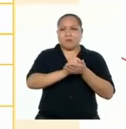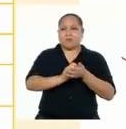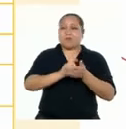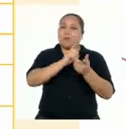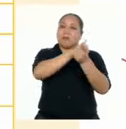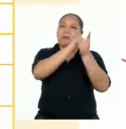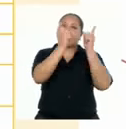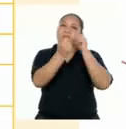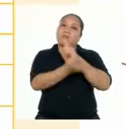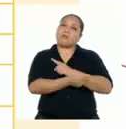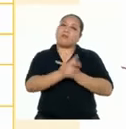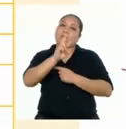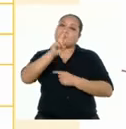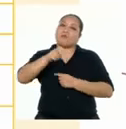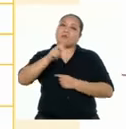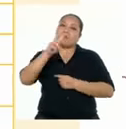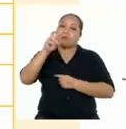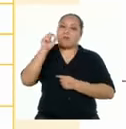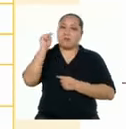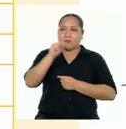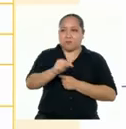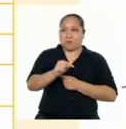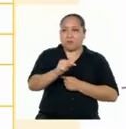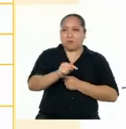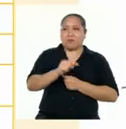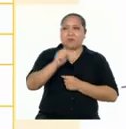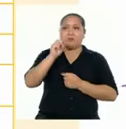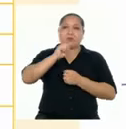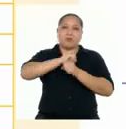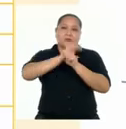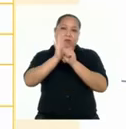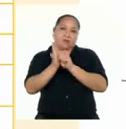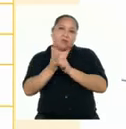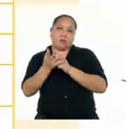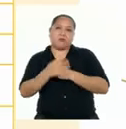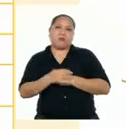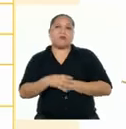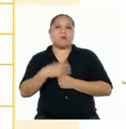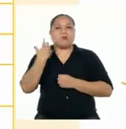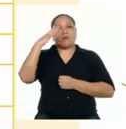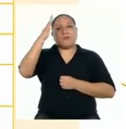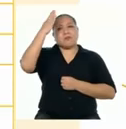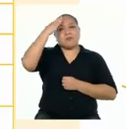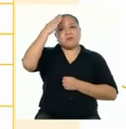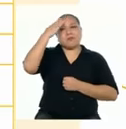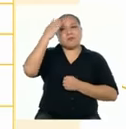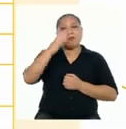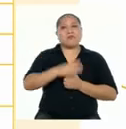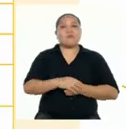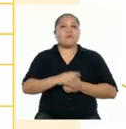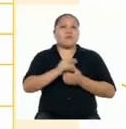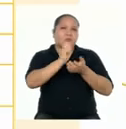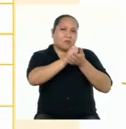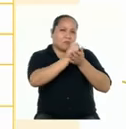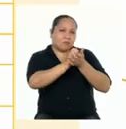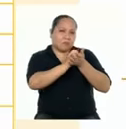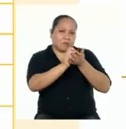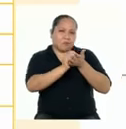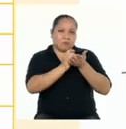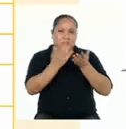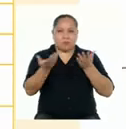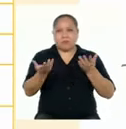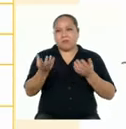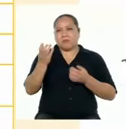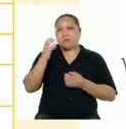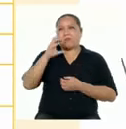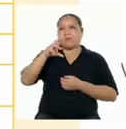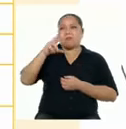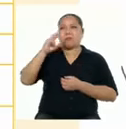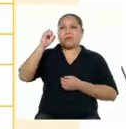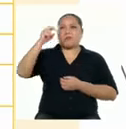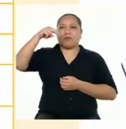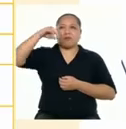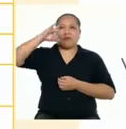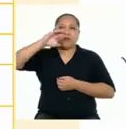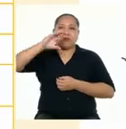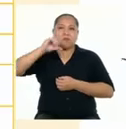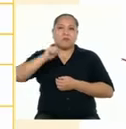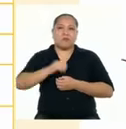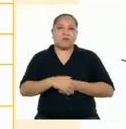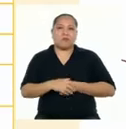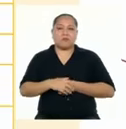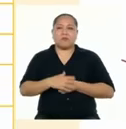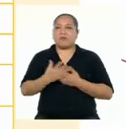el 2020 debido al COVID-19. Ya sabemos el tipo de texto que escribirás, que será una